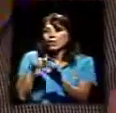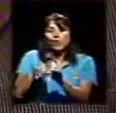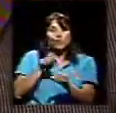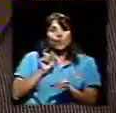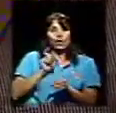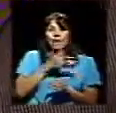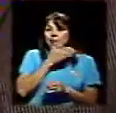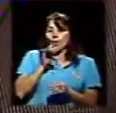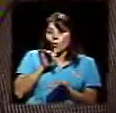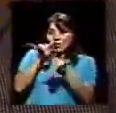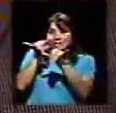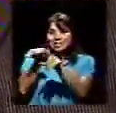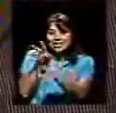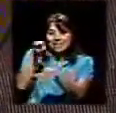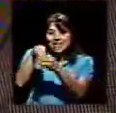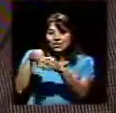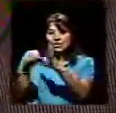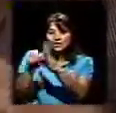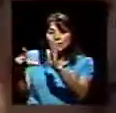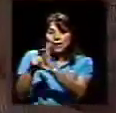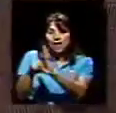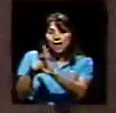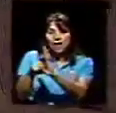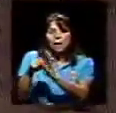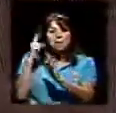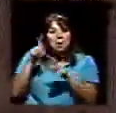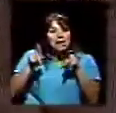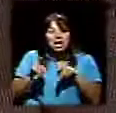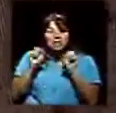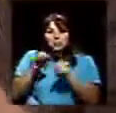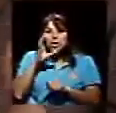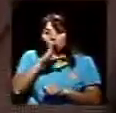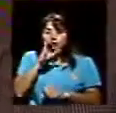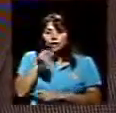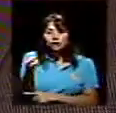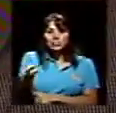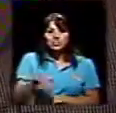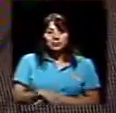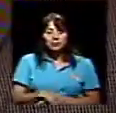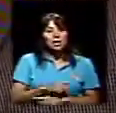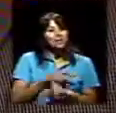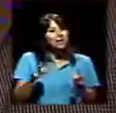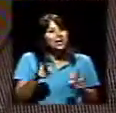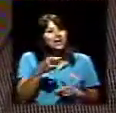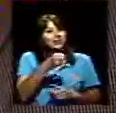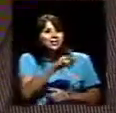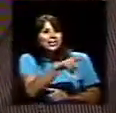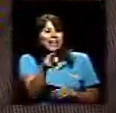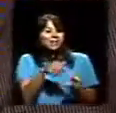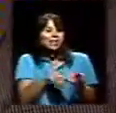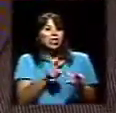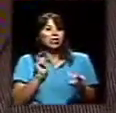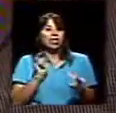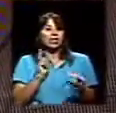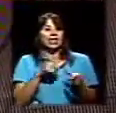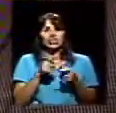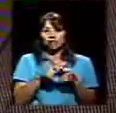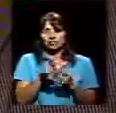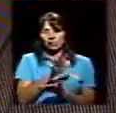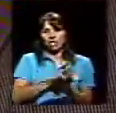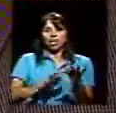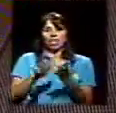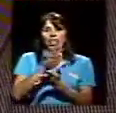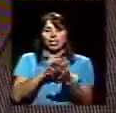allí que tenerlos por fuera, lo cual produce incluso distorsiones y problemas en la negociación política que son muy evidentes a